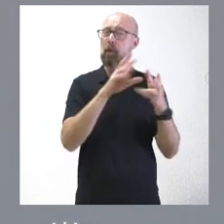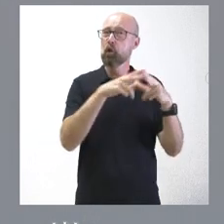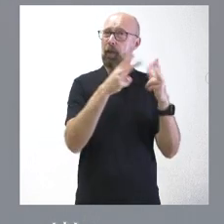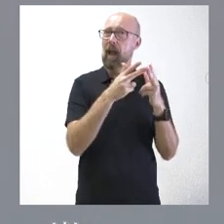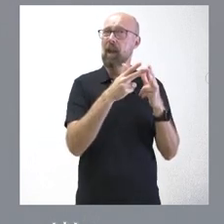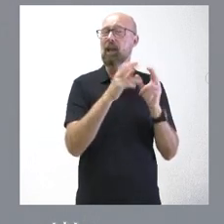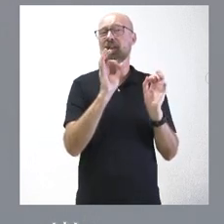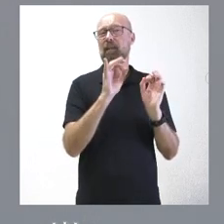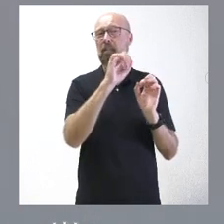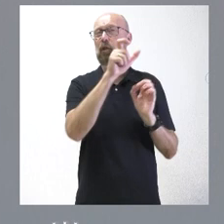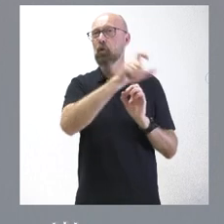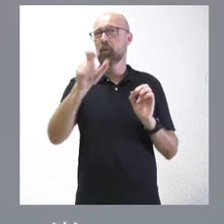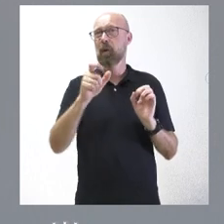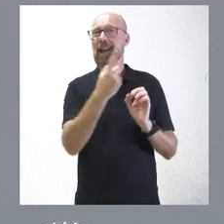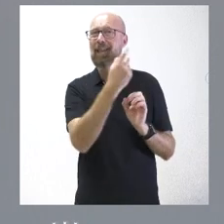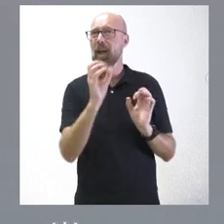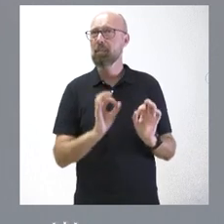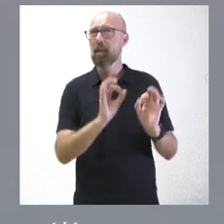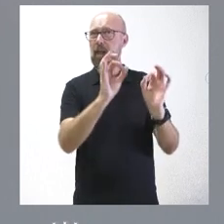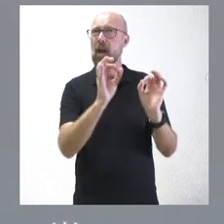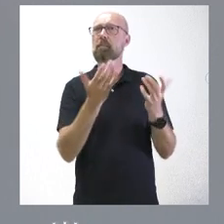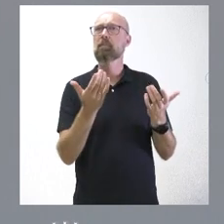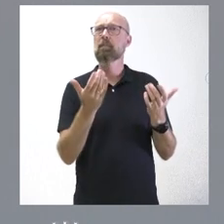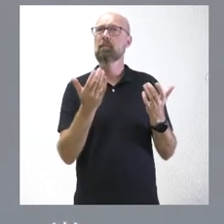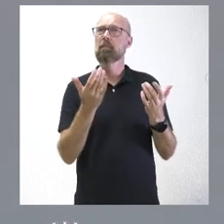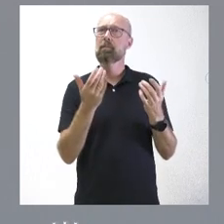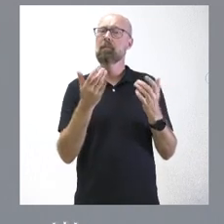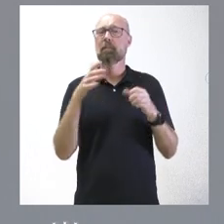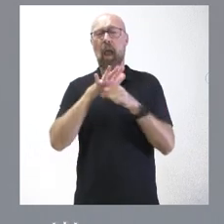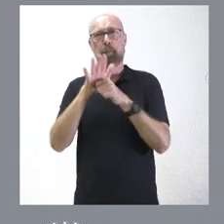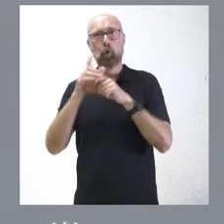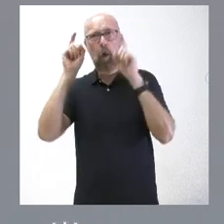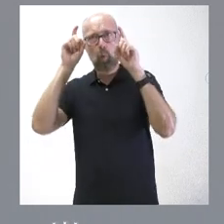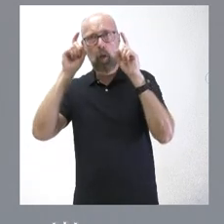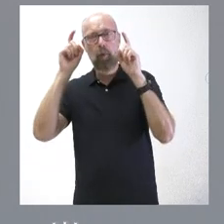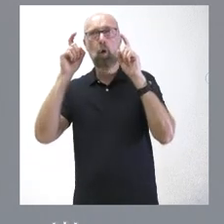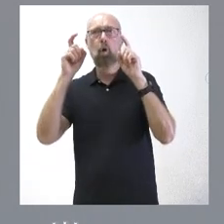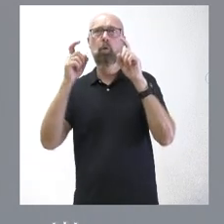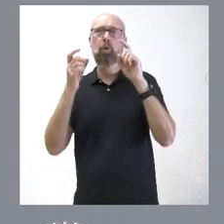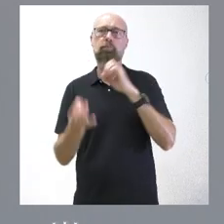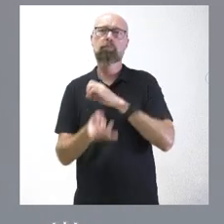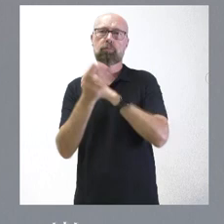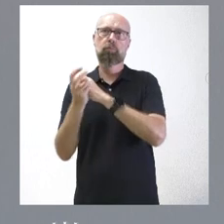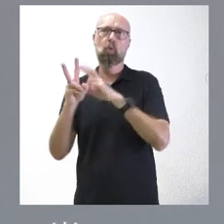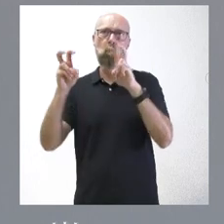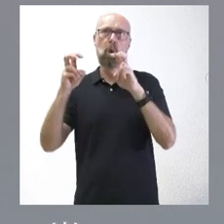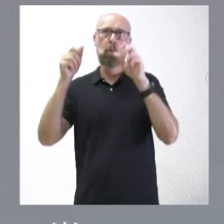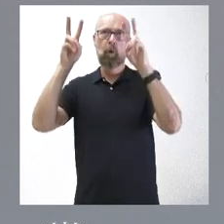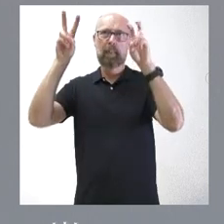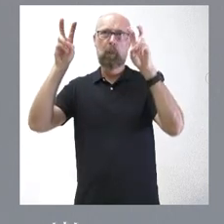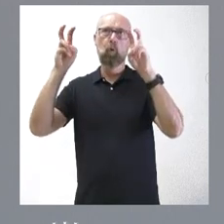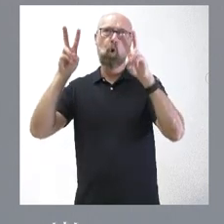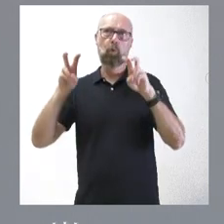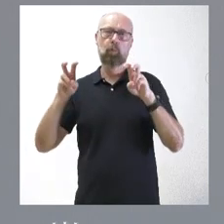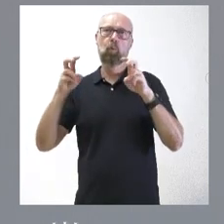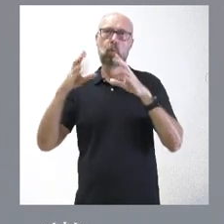especiales necesidades el ámbito de la educación con la puesta en marcha de nuevos títulos universitarios o el ámbito